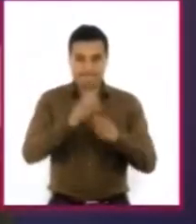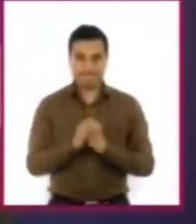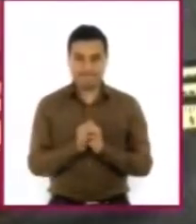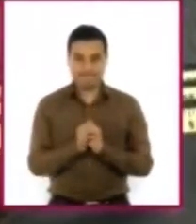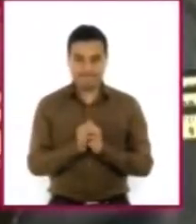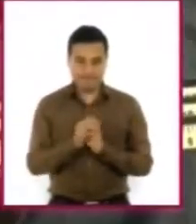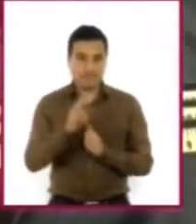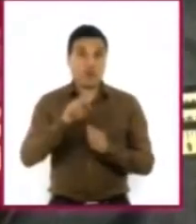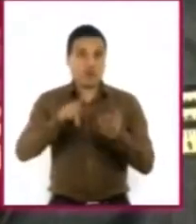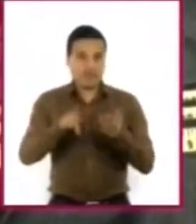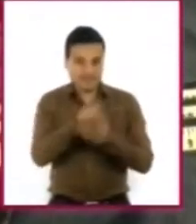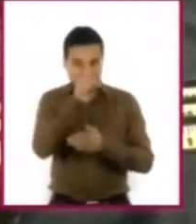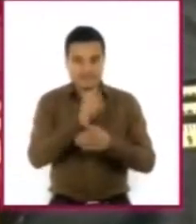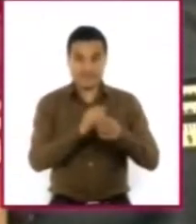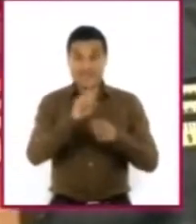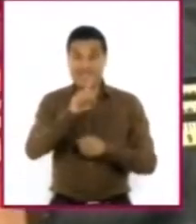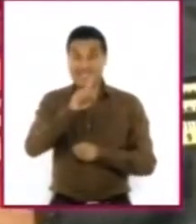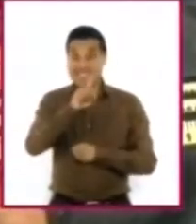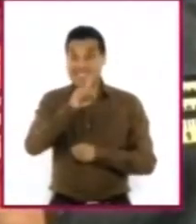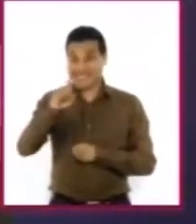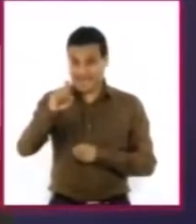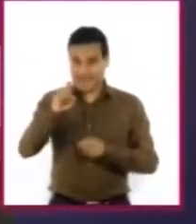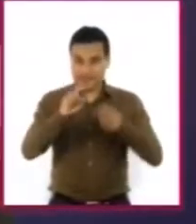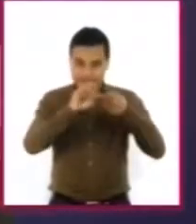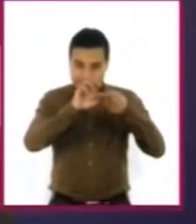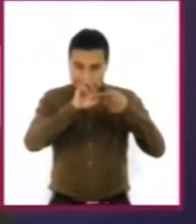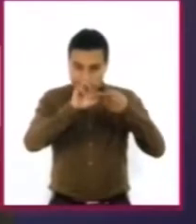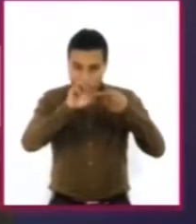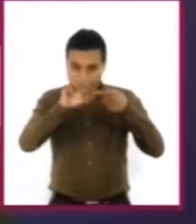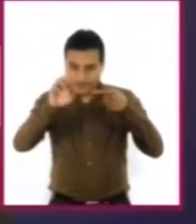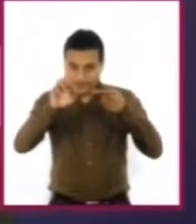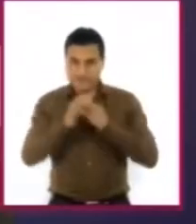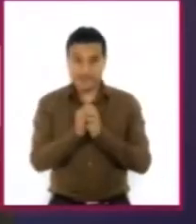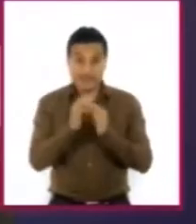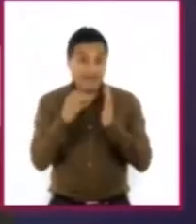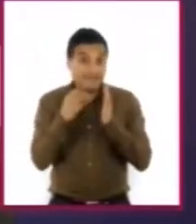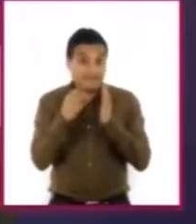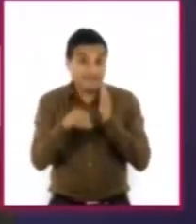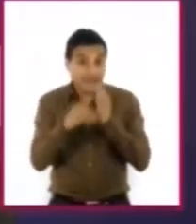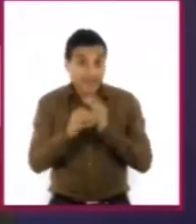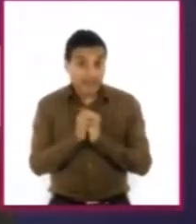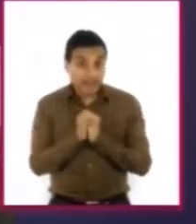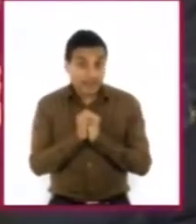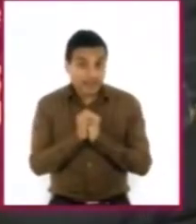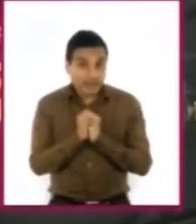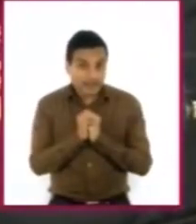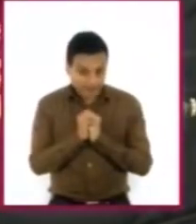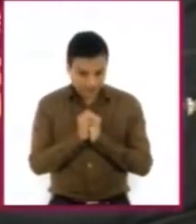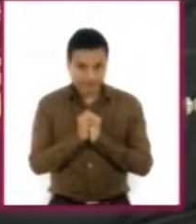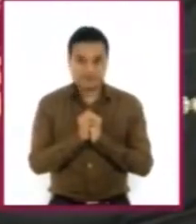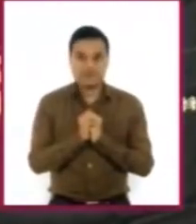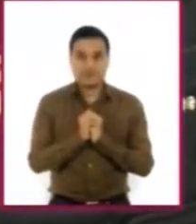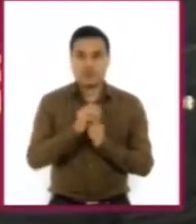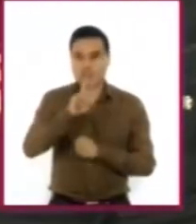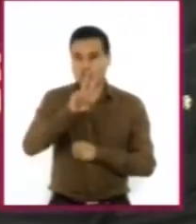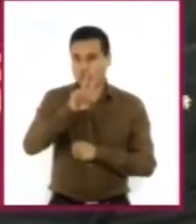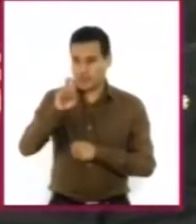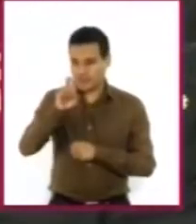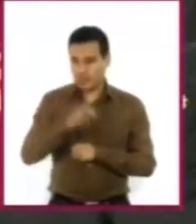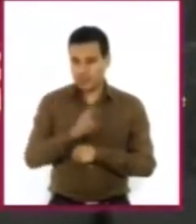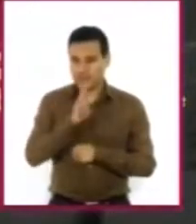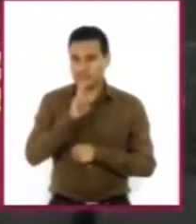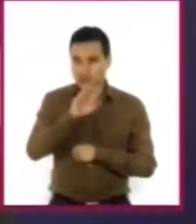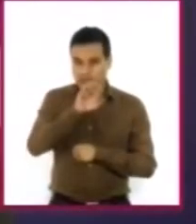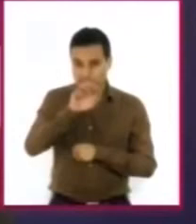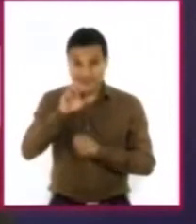Movemos nuevamente la pesa de 100 gramos. Si le falta, movemos hacia 200.